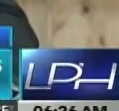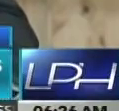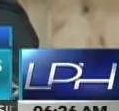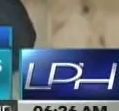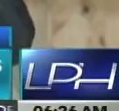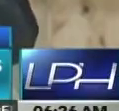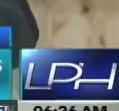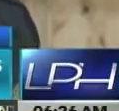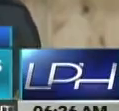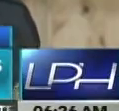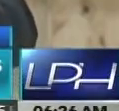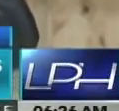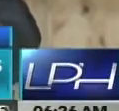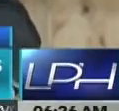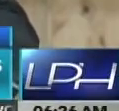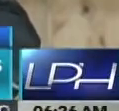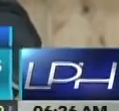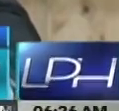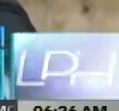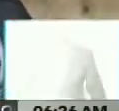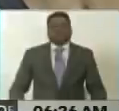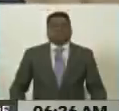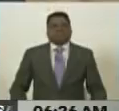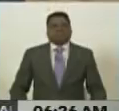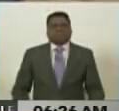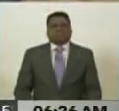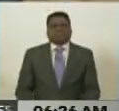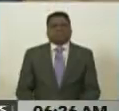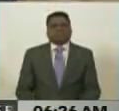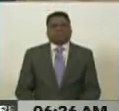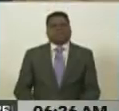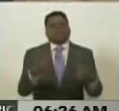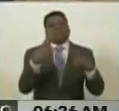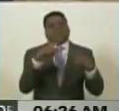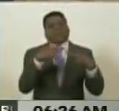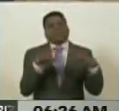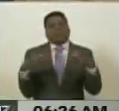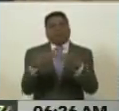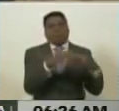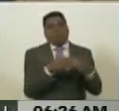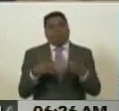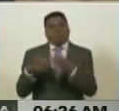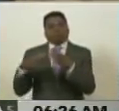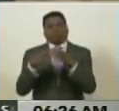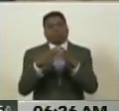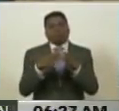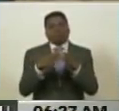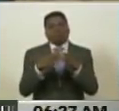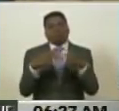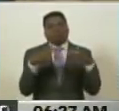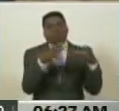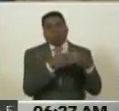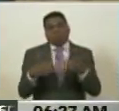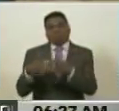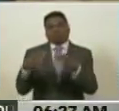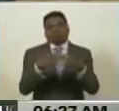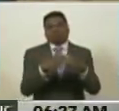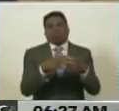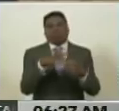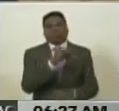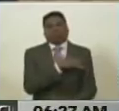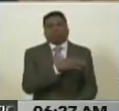nuestros compatriotas de los distintos gremios que están agrupados en la principal central del país, que es la Central Bolivariana Socialista de Trabajadores, la ciudad del Campo y la